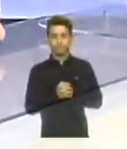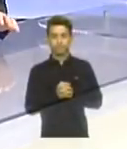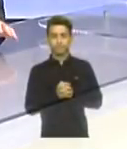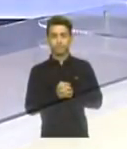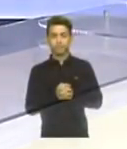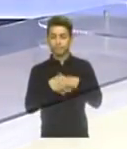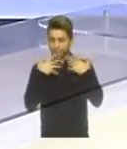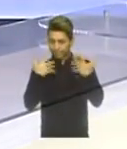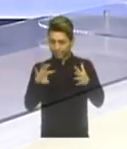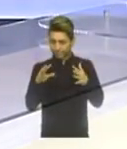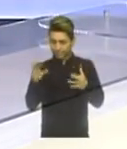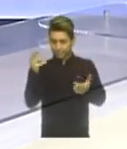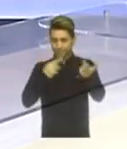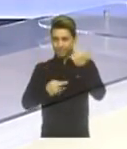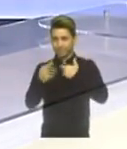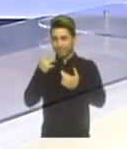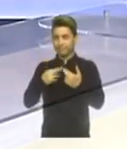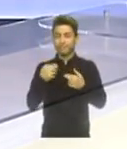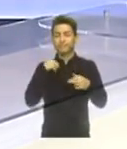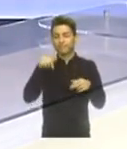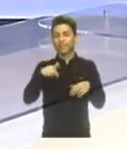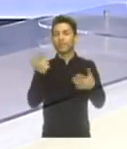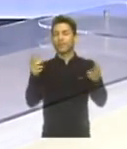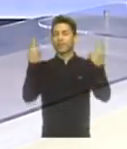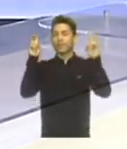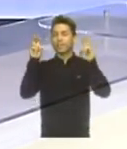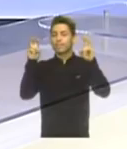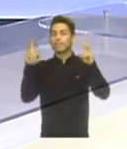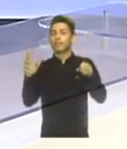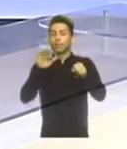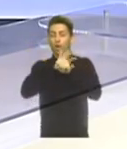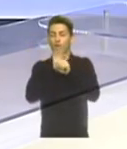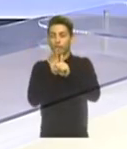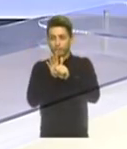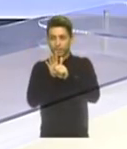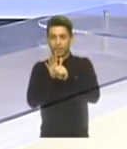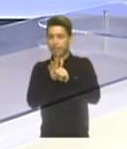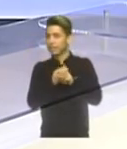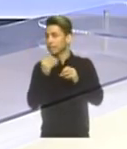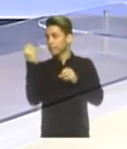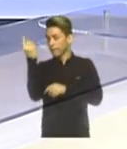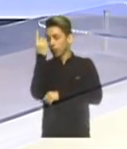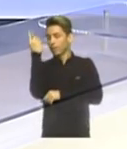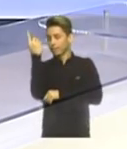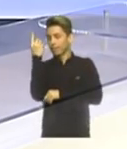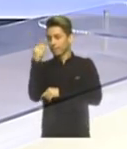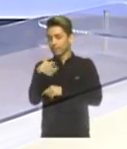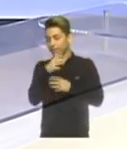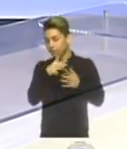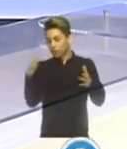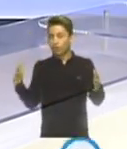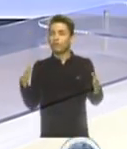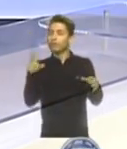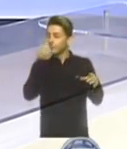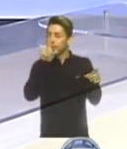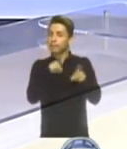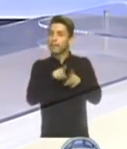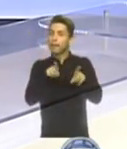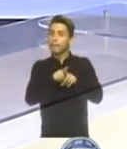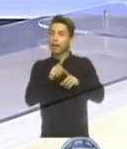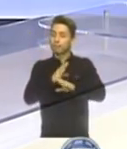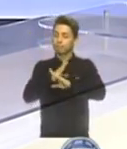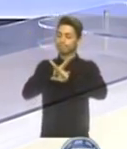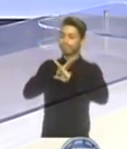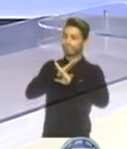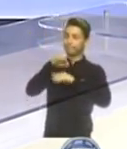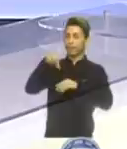Ya estamos de regreso, hablamos ahora del tema del COVID-19 tan importante en su contención, pero también en la prevención. Por eso